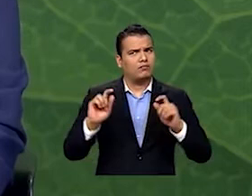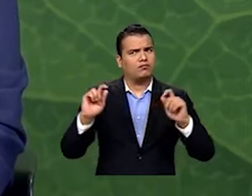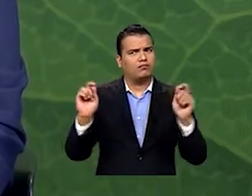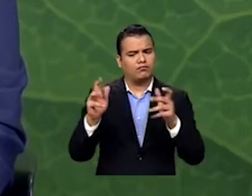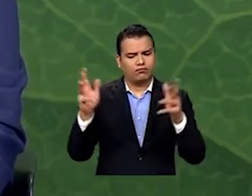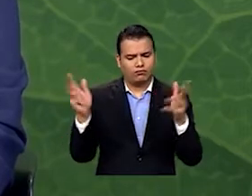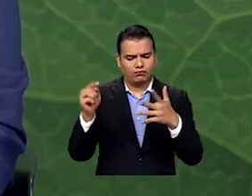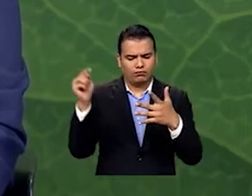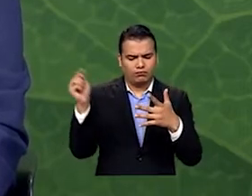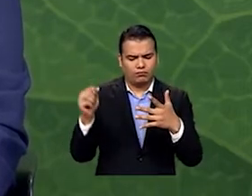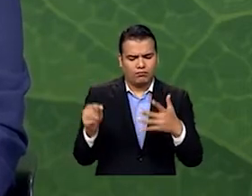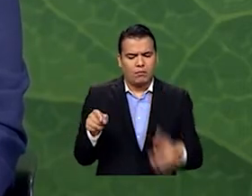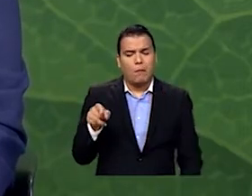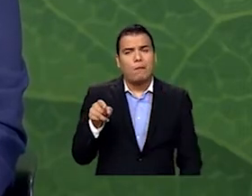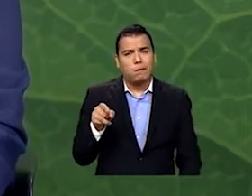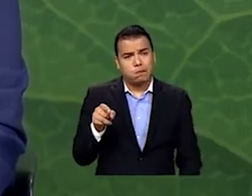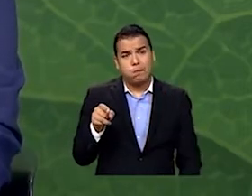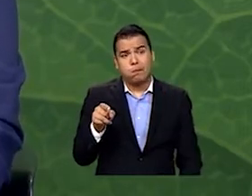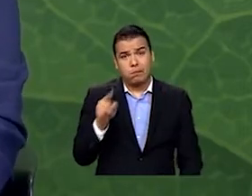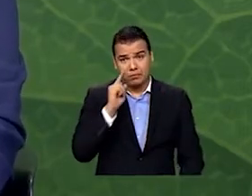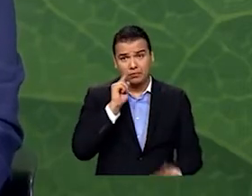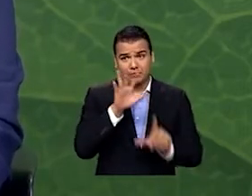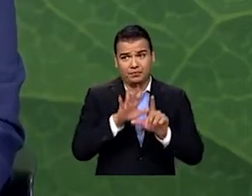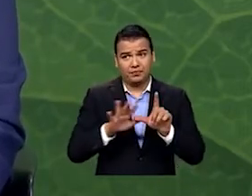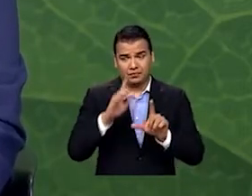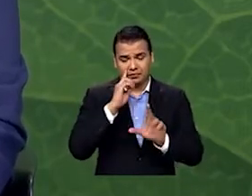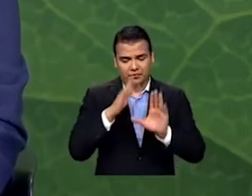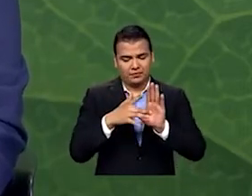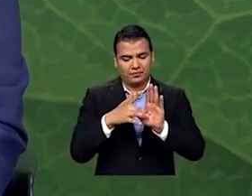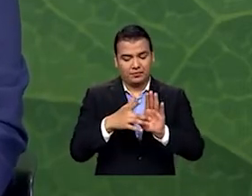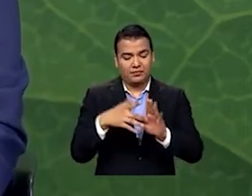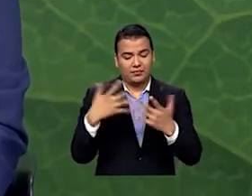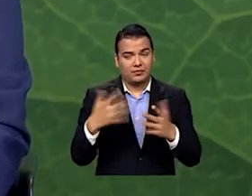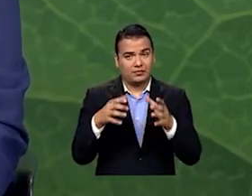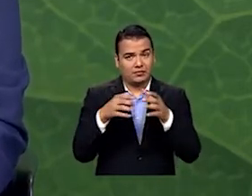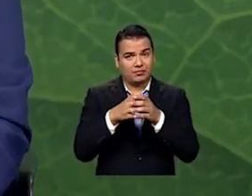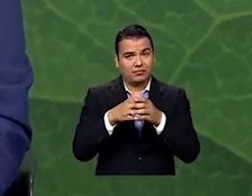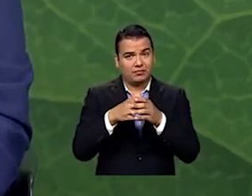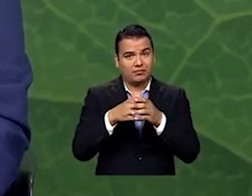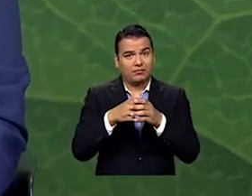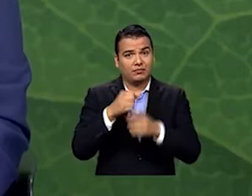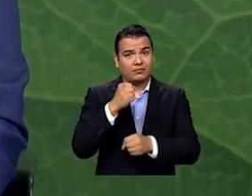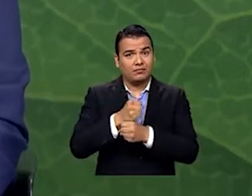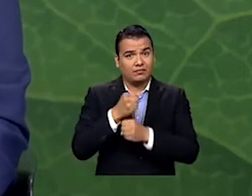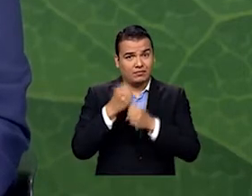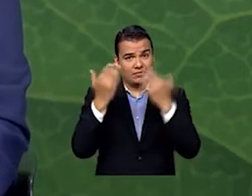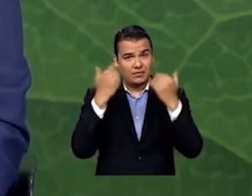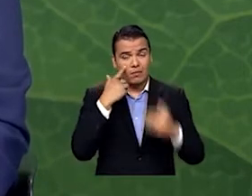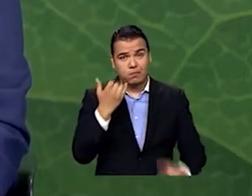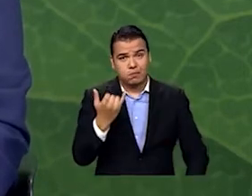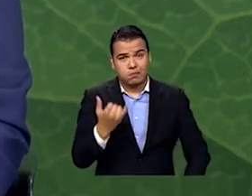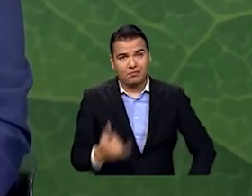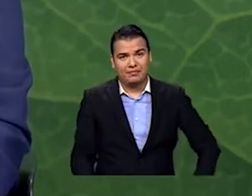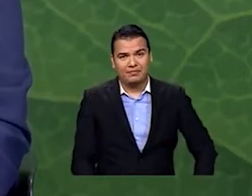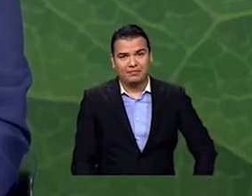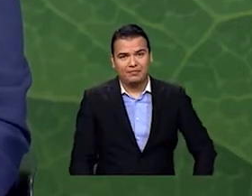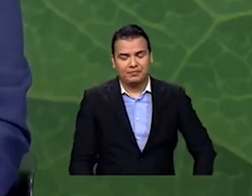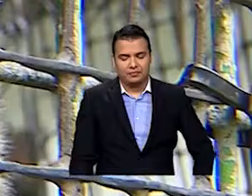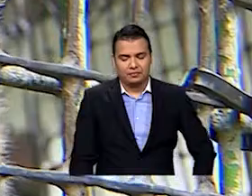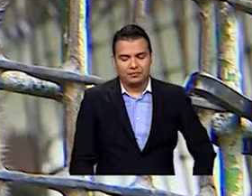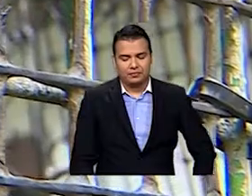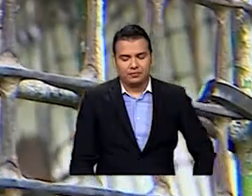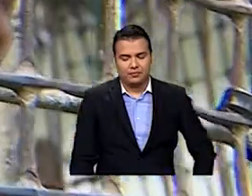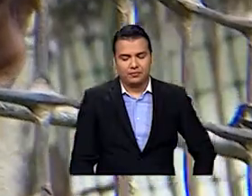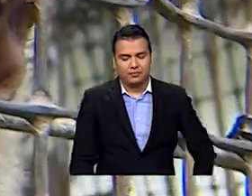son algunos de los protagonistas del siguiente video donde se ve el trabajo del Centro de Atención y Valoración de Fauna Silvestre de la CBC.